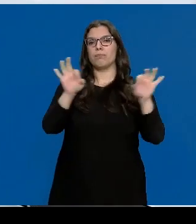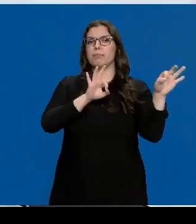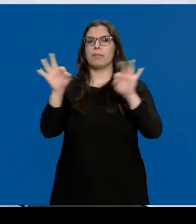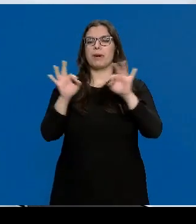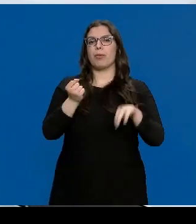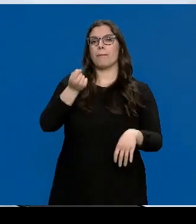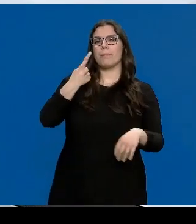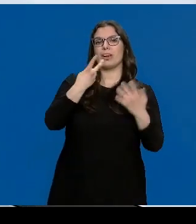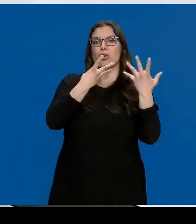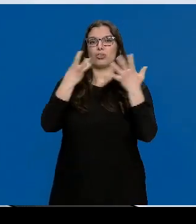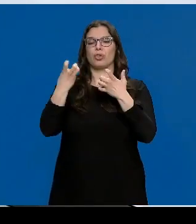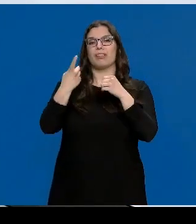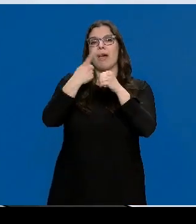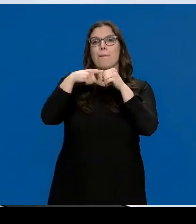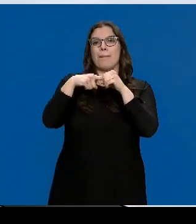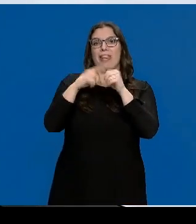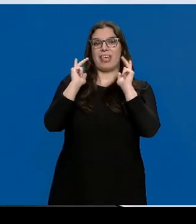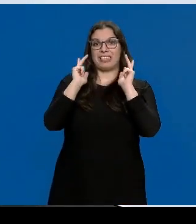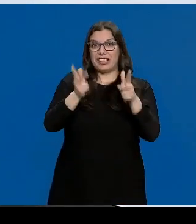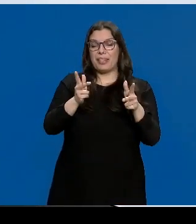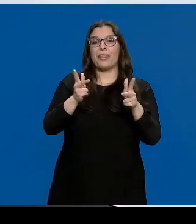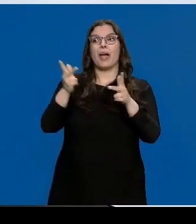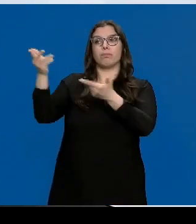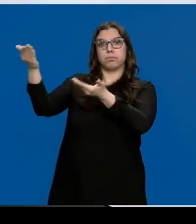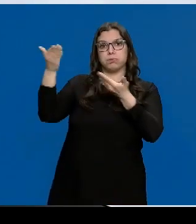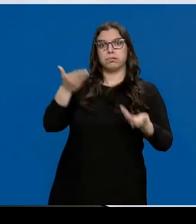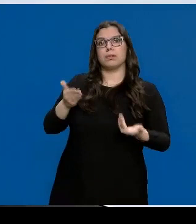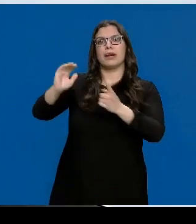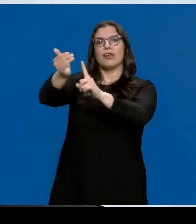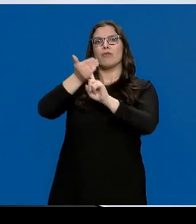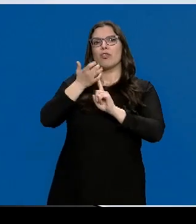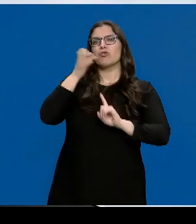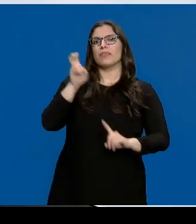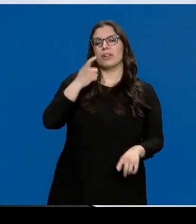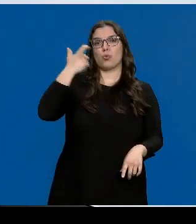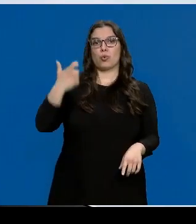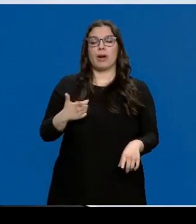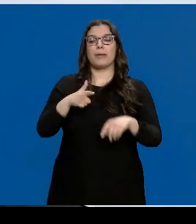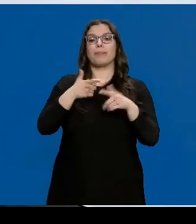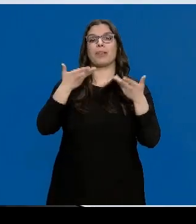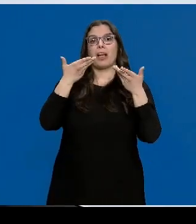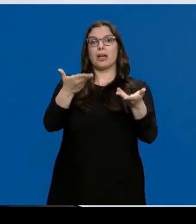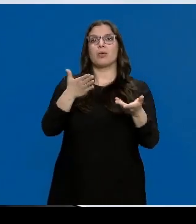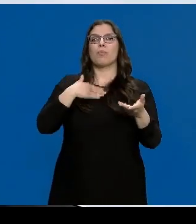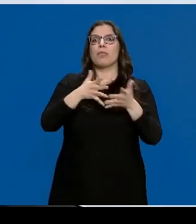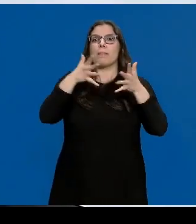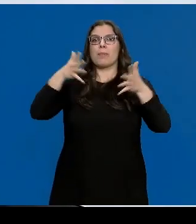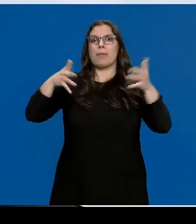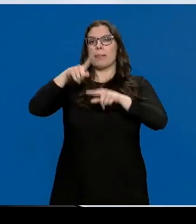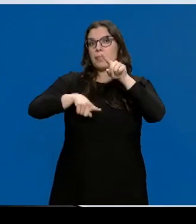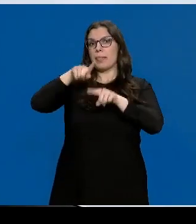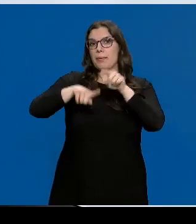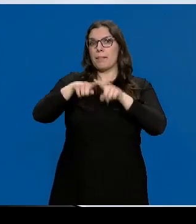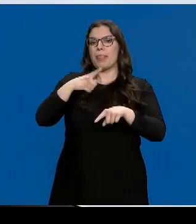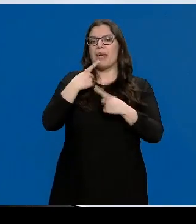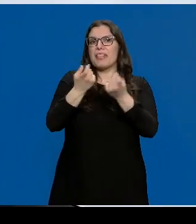habilitado 1.800 plazas residenciales para acoger a refugiados de Ucrania, ayuda que puede ir ampliándose en función